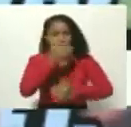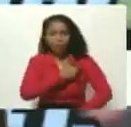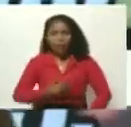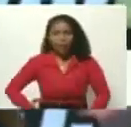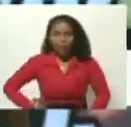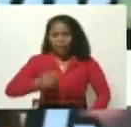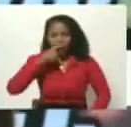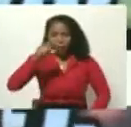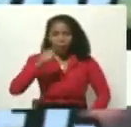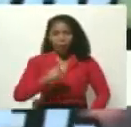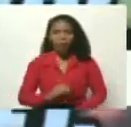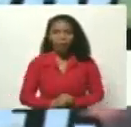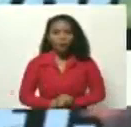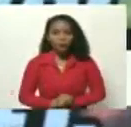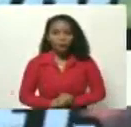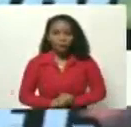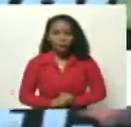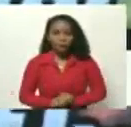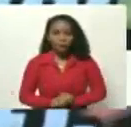Nicolás Maduro.